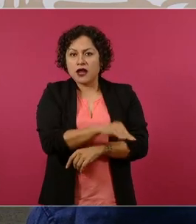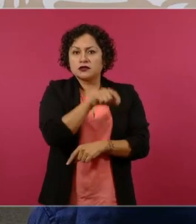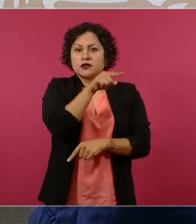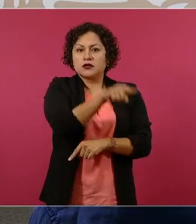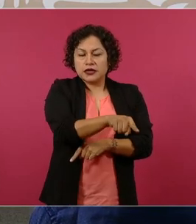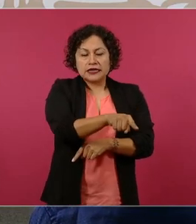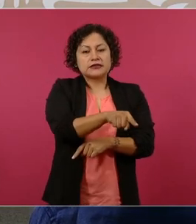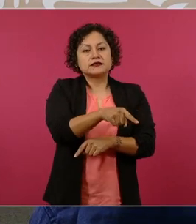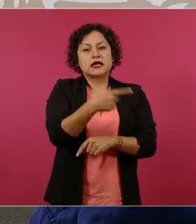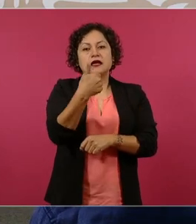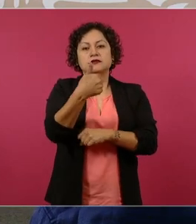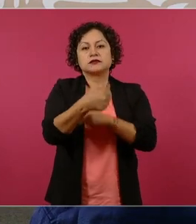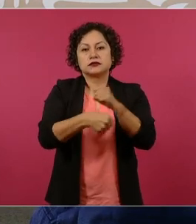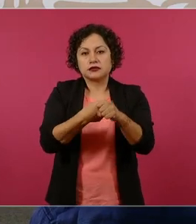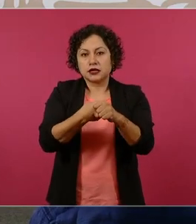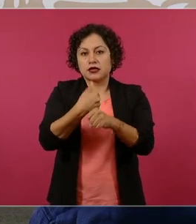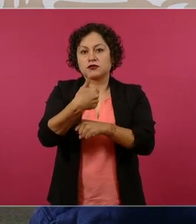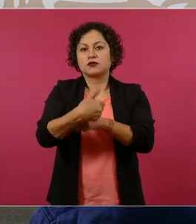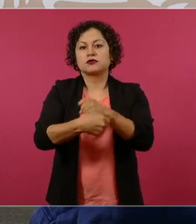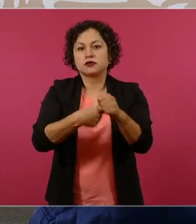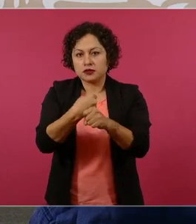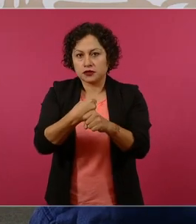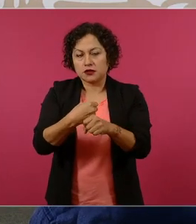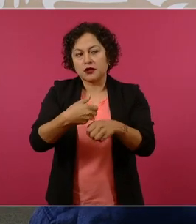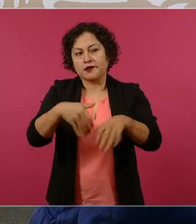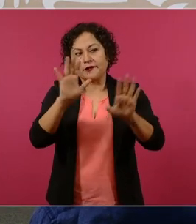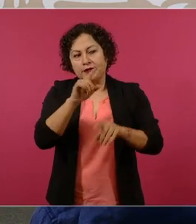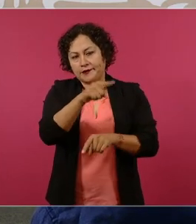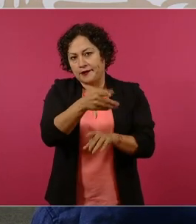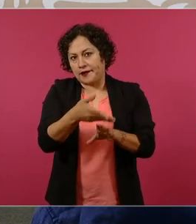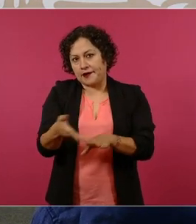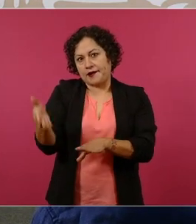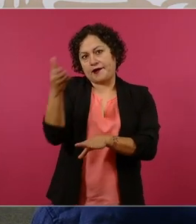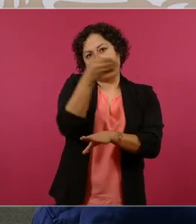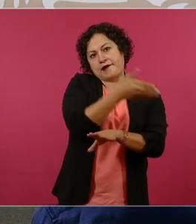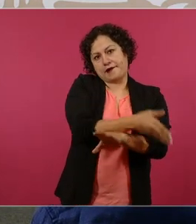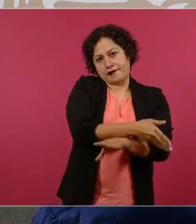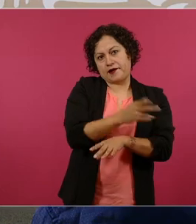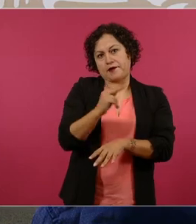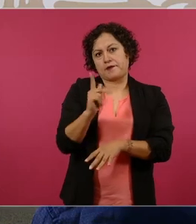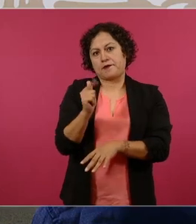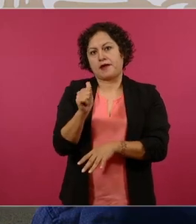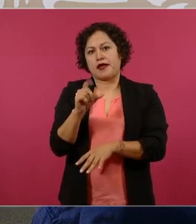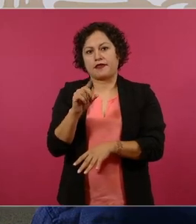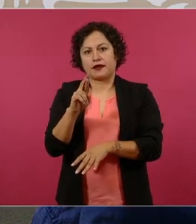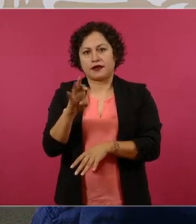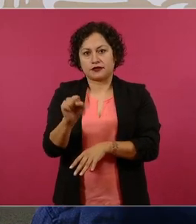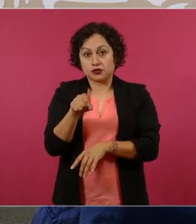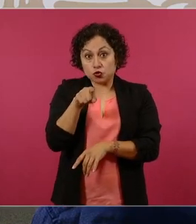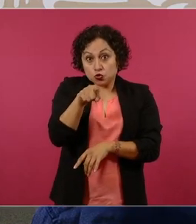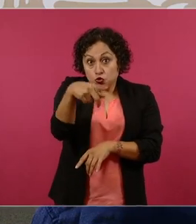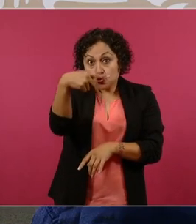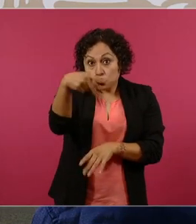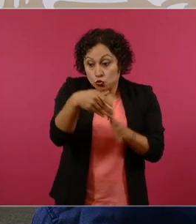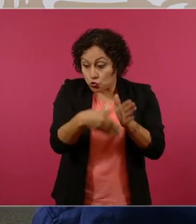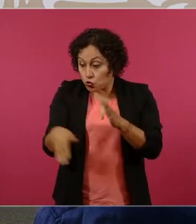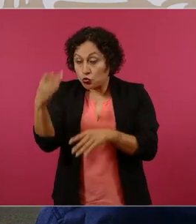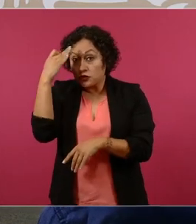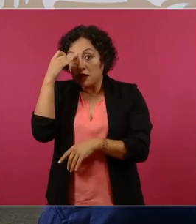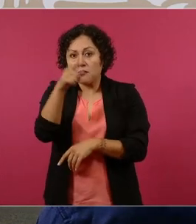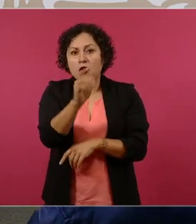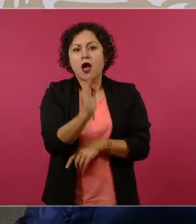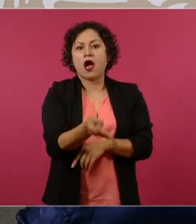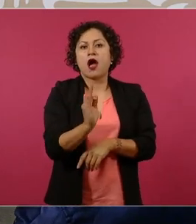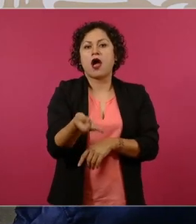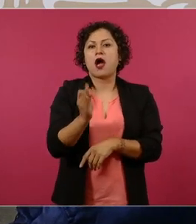sexenio bueno estas están desde padrés y en su sexenio ya les dieron cabida usted les está dando cabida en el